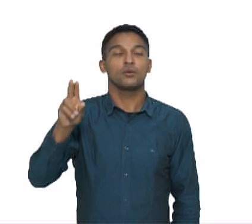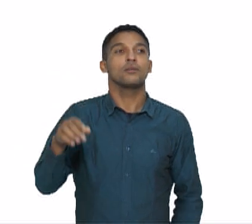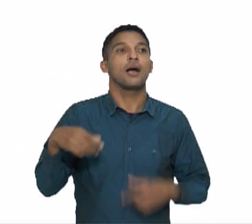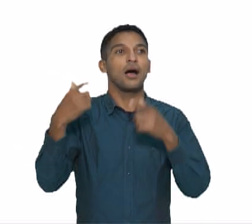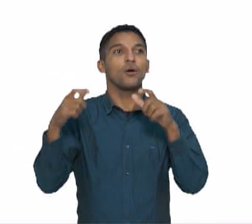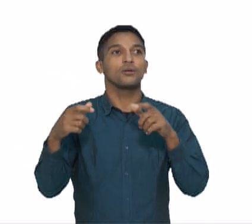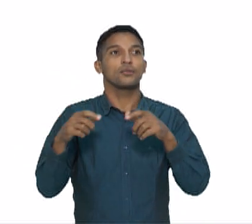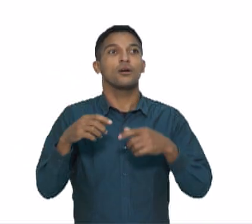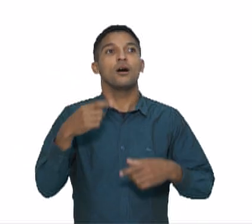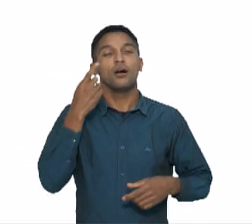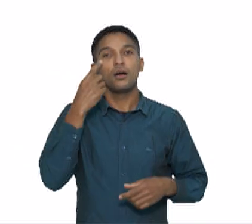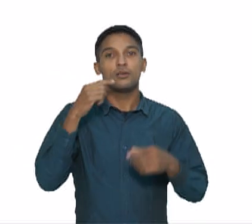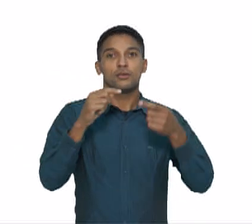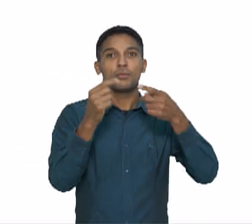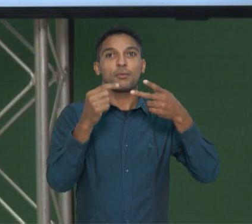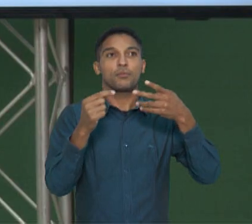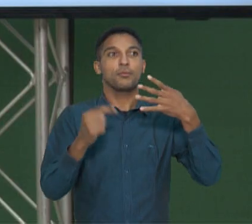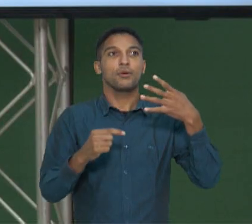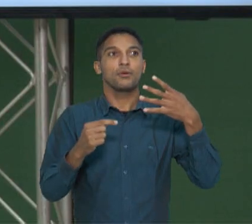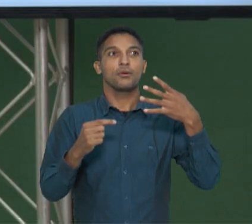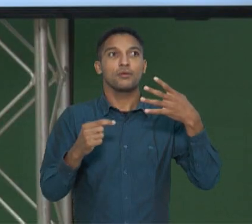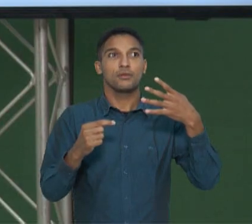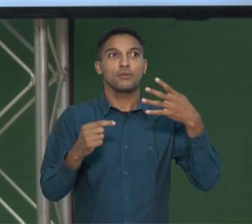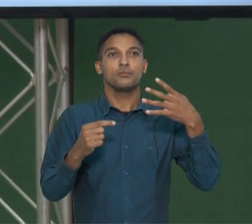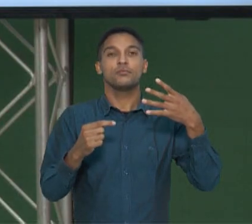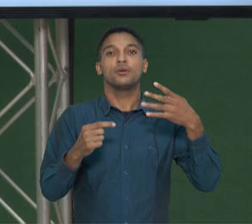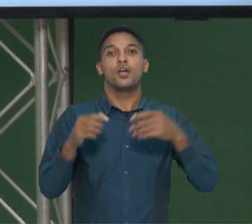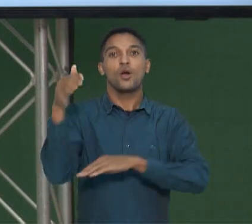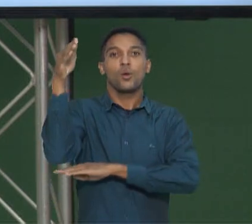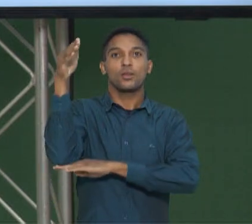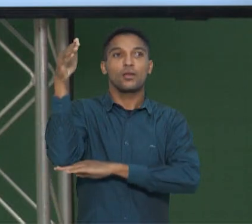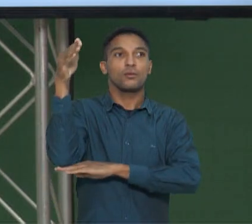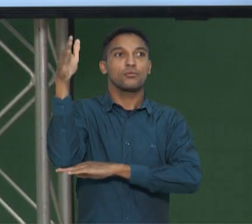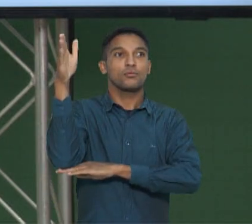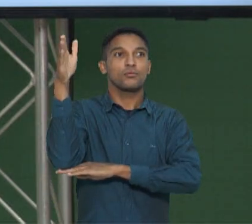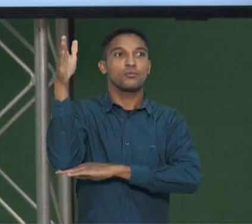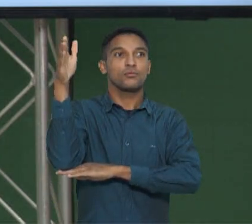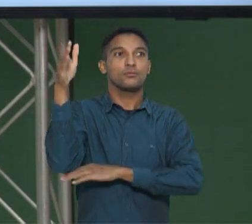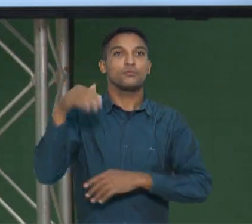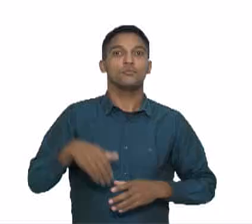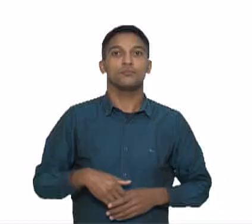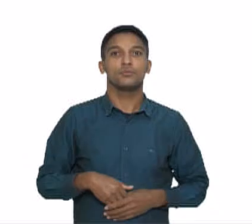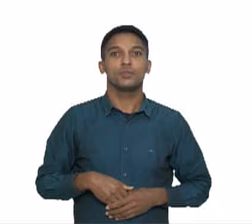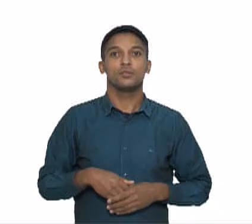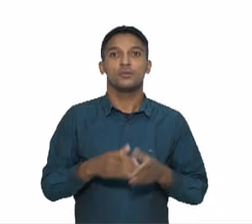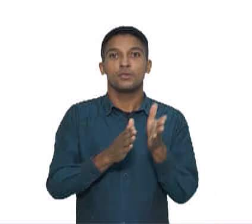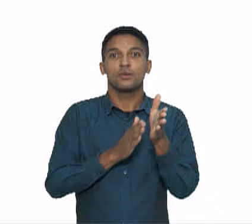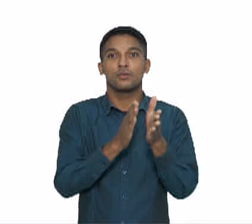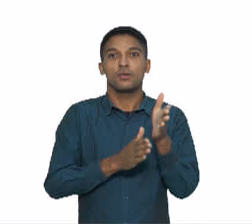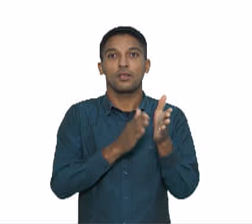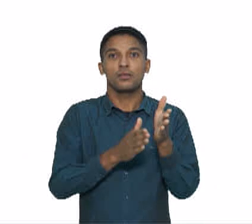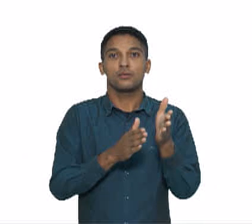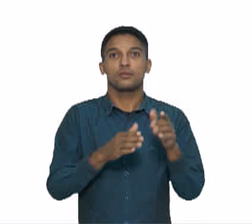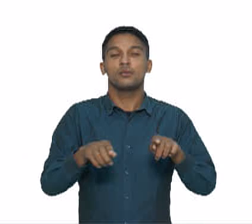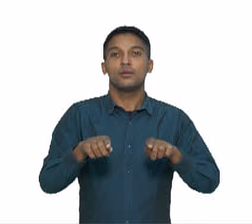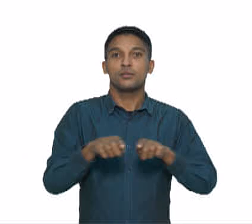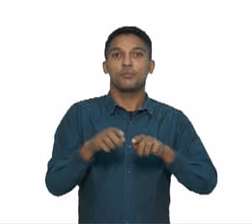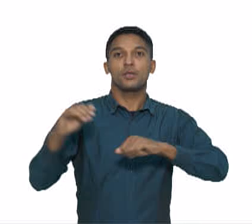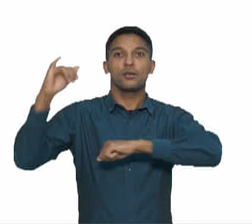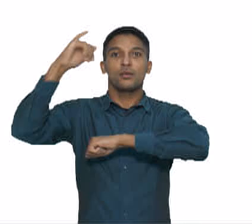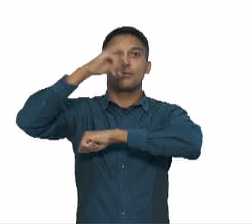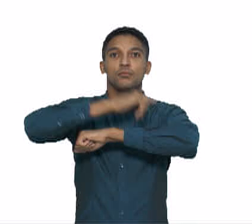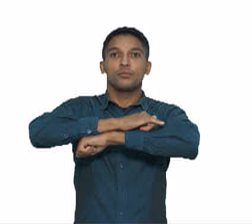tren ou en el aeropuerto, ¿vale? La primeira, expressões utilizadas en el